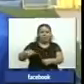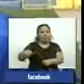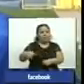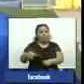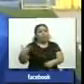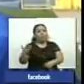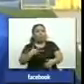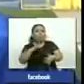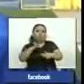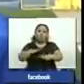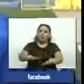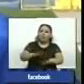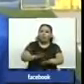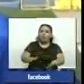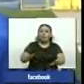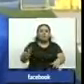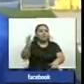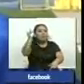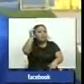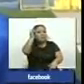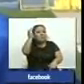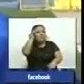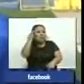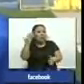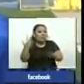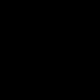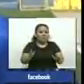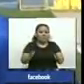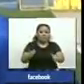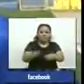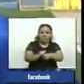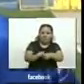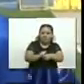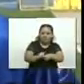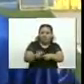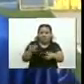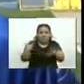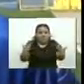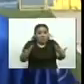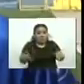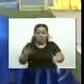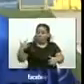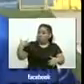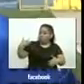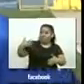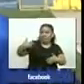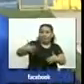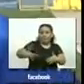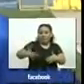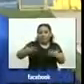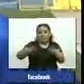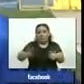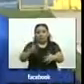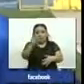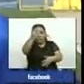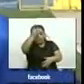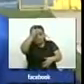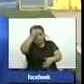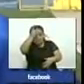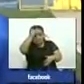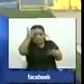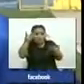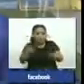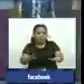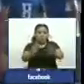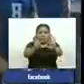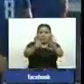que estar tranquilos y saber que hemos hecho un buen campeonato y tomar todo lo que hemos hecho durante todos estos meses, el día domingo, en